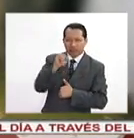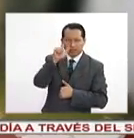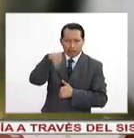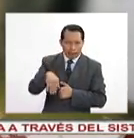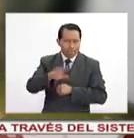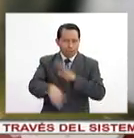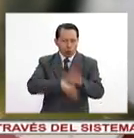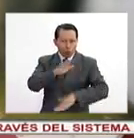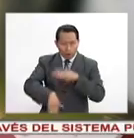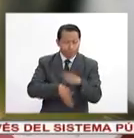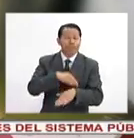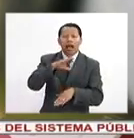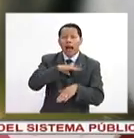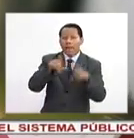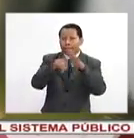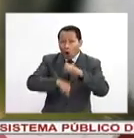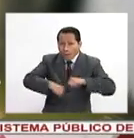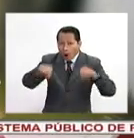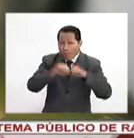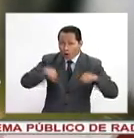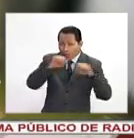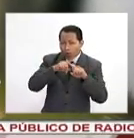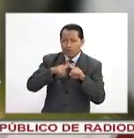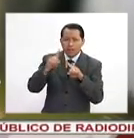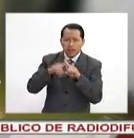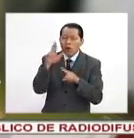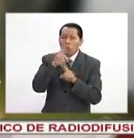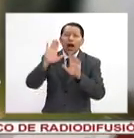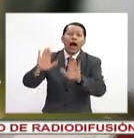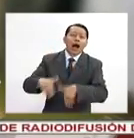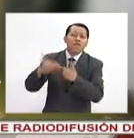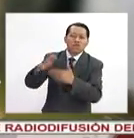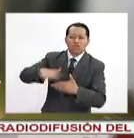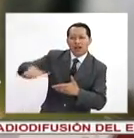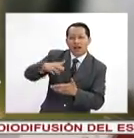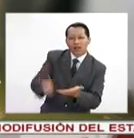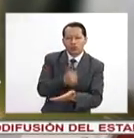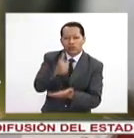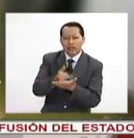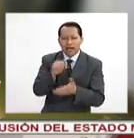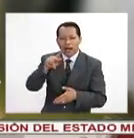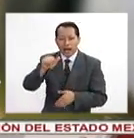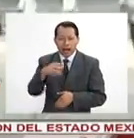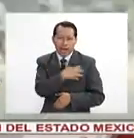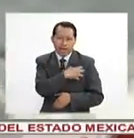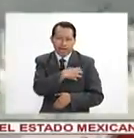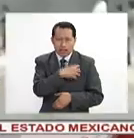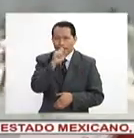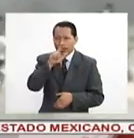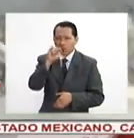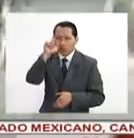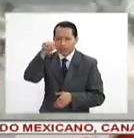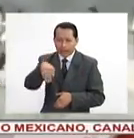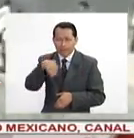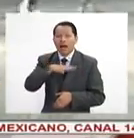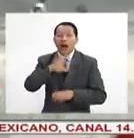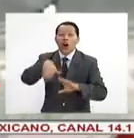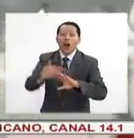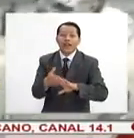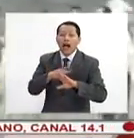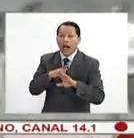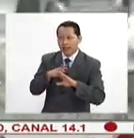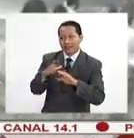Islámico. El bombardeo por parte de Rusia se llevó a cabo en las afueras de la ciudad de Raqqa, capital del Estado Islámico, contra un